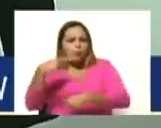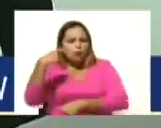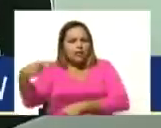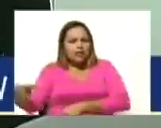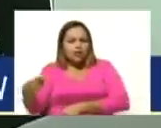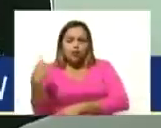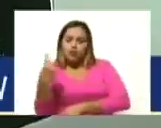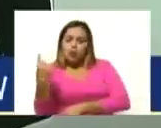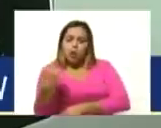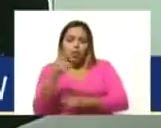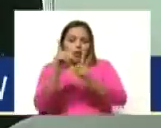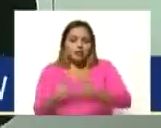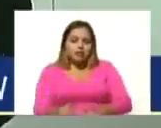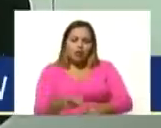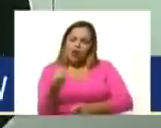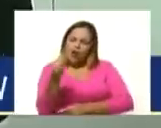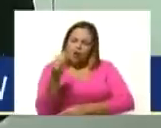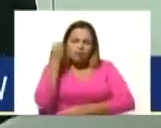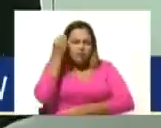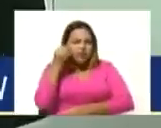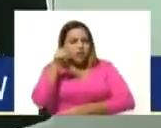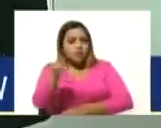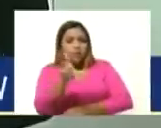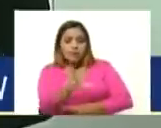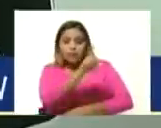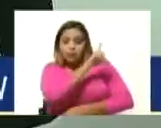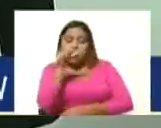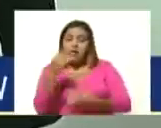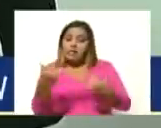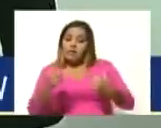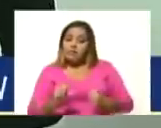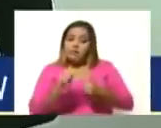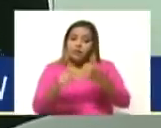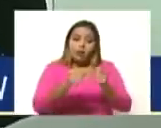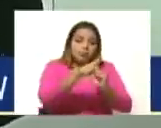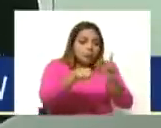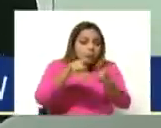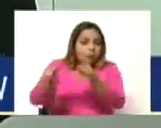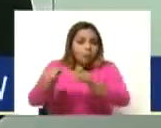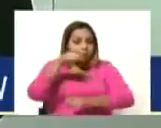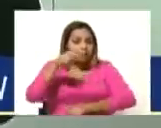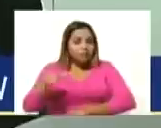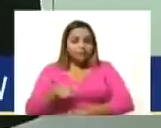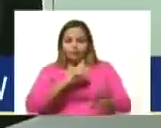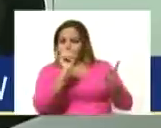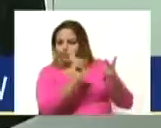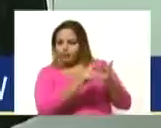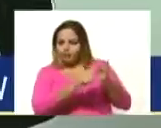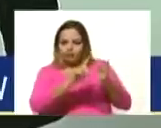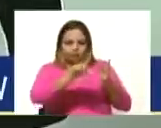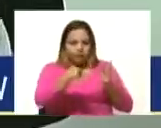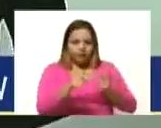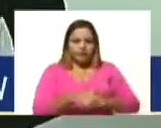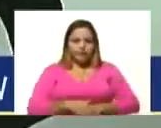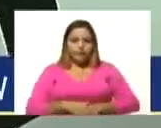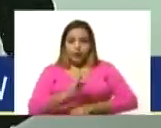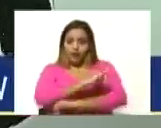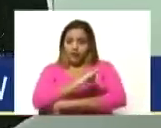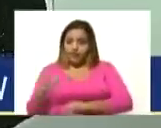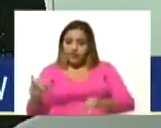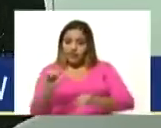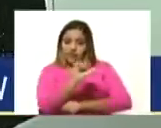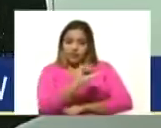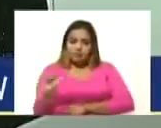percibe usted estos hechos cuando el PSV ya inició con la consulta popular? La segunda pregunta. El fin de semana, Tomás